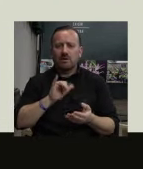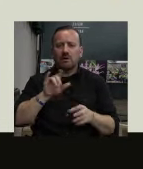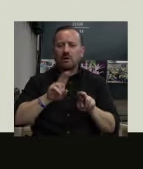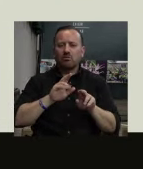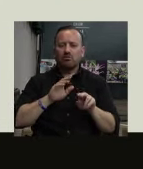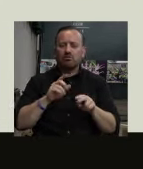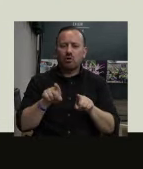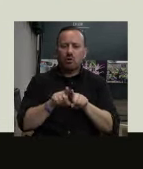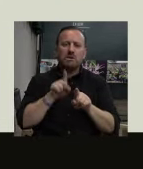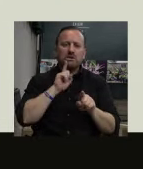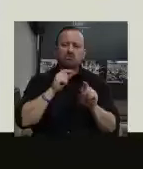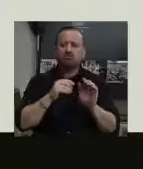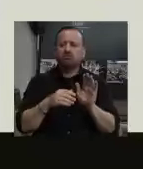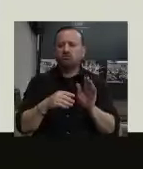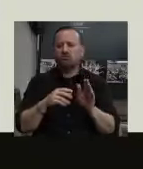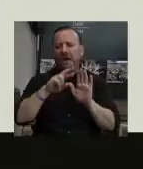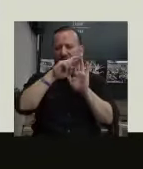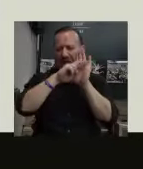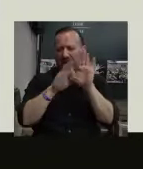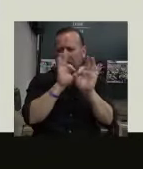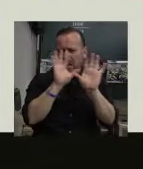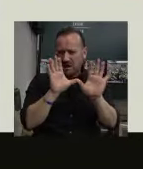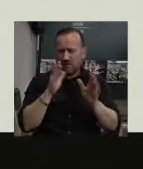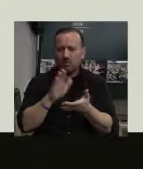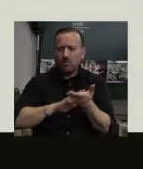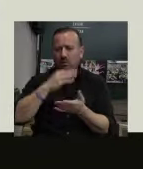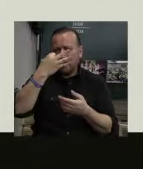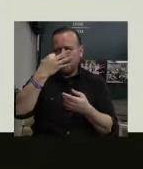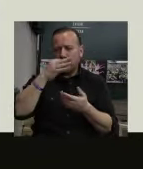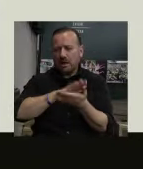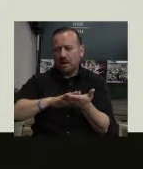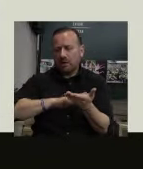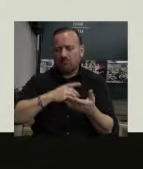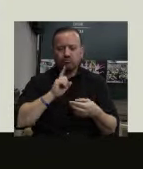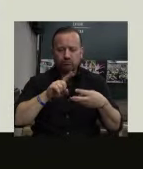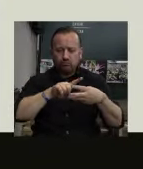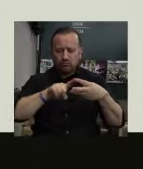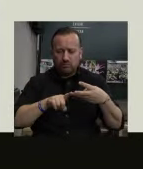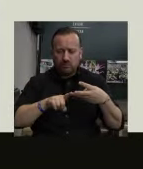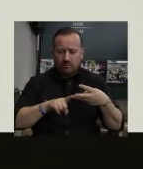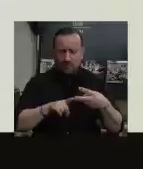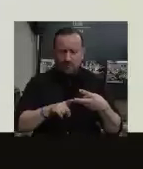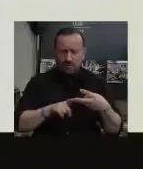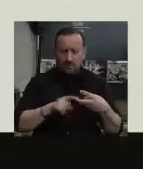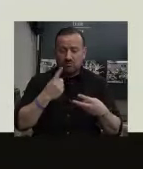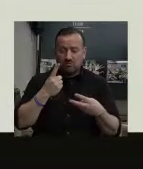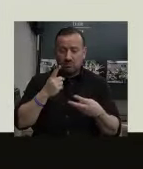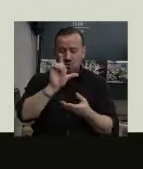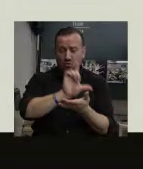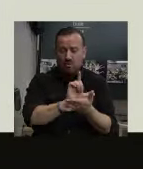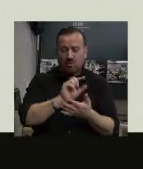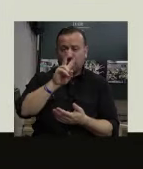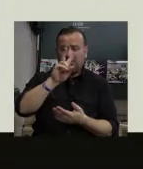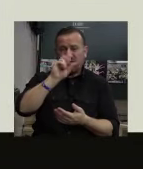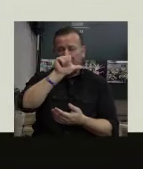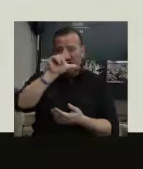claras esto son tres ejemplos de muchos que les podría hacer valdin un valle